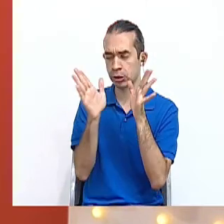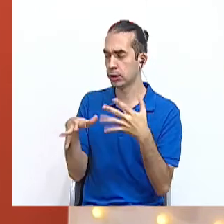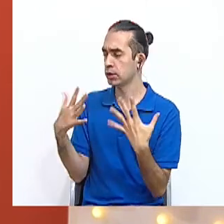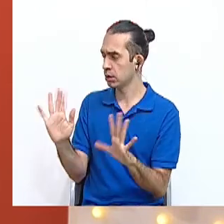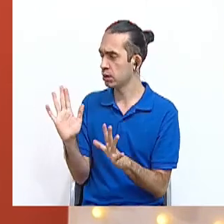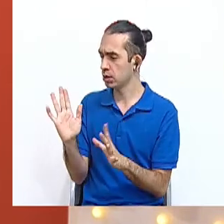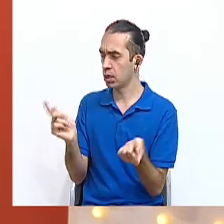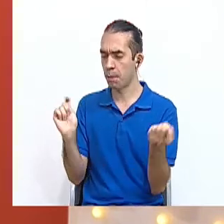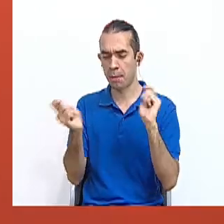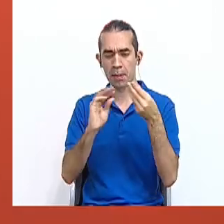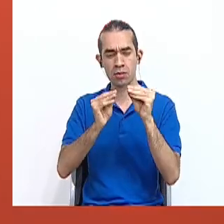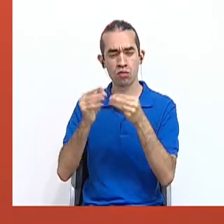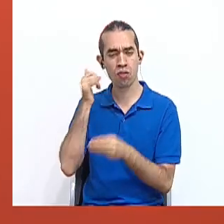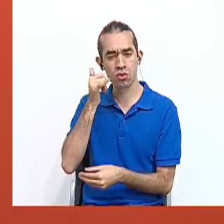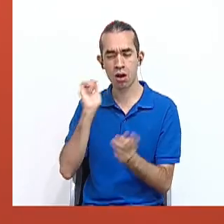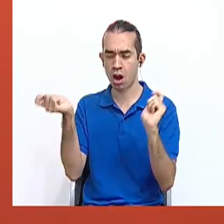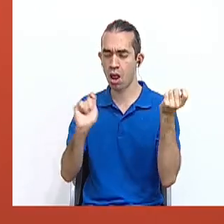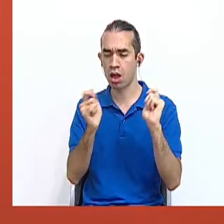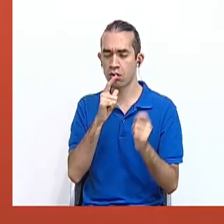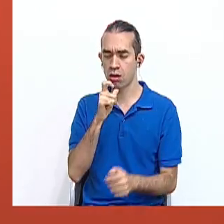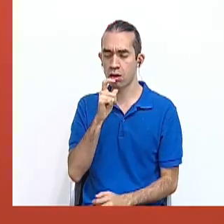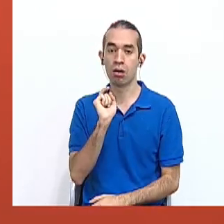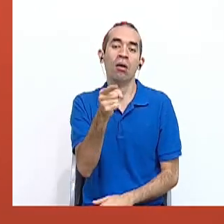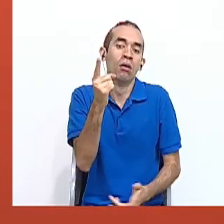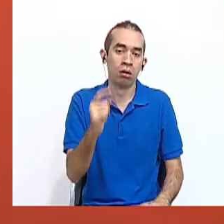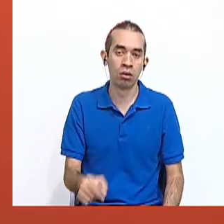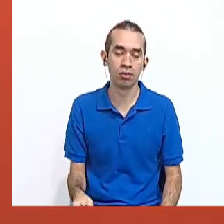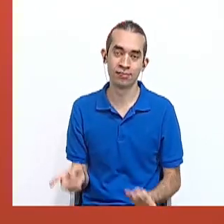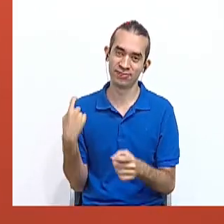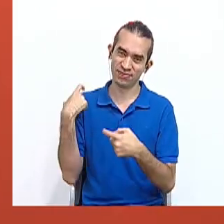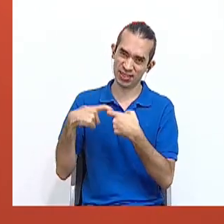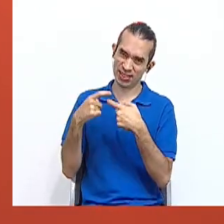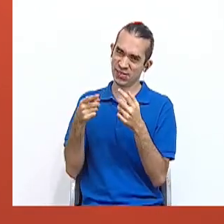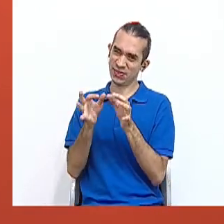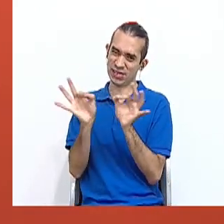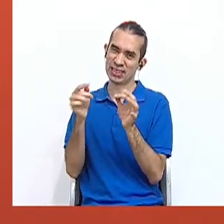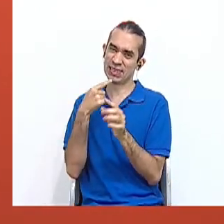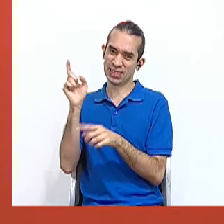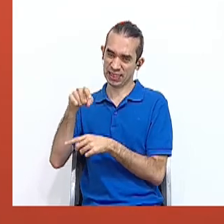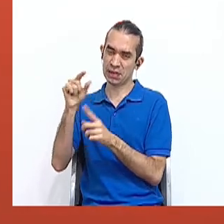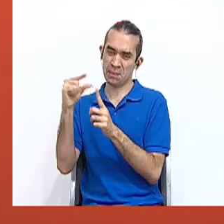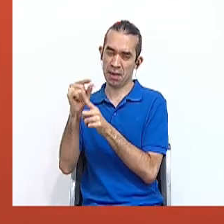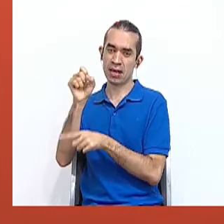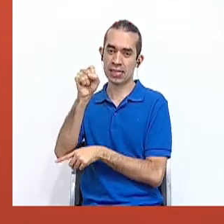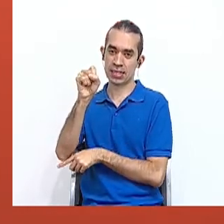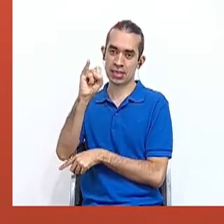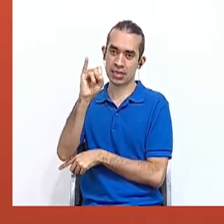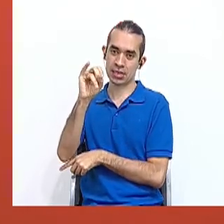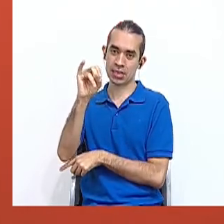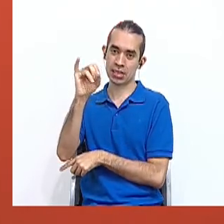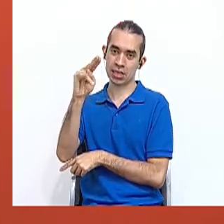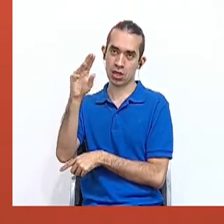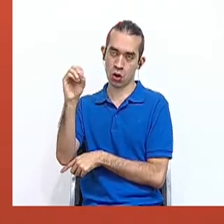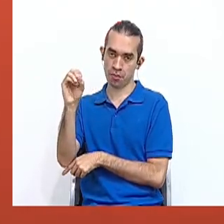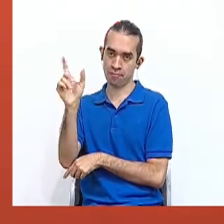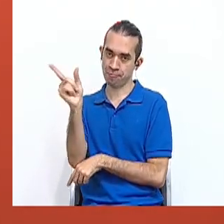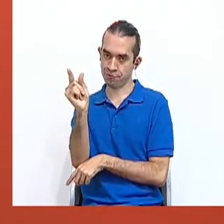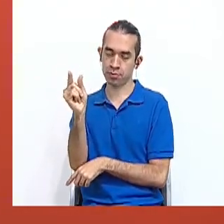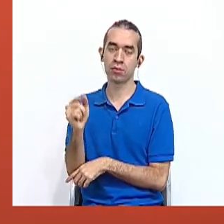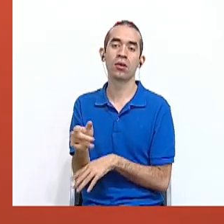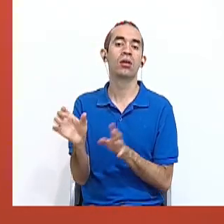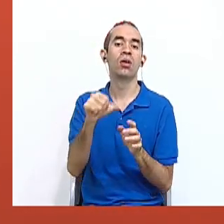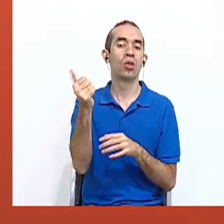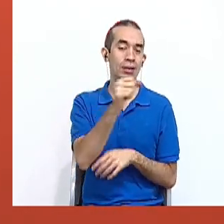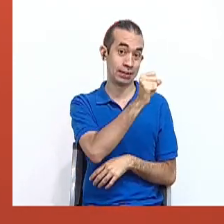veces el número de celular. En cambio, en el caso de si no, está constituido por dos cosas. Un condicional que